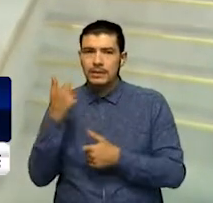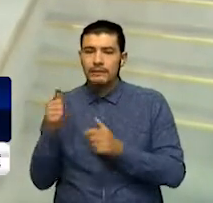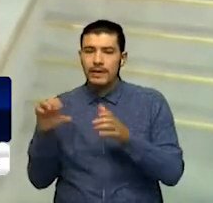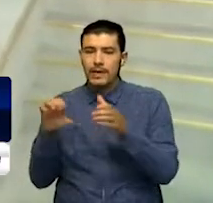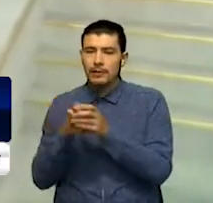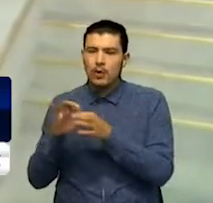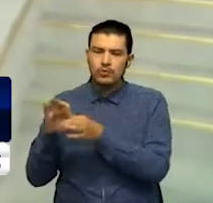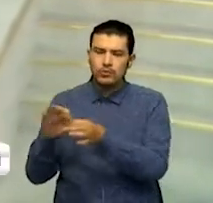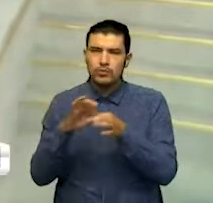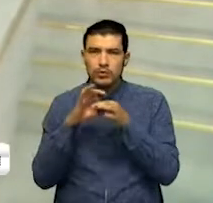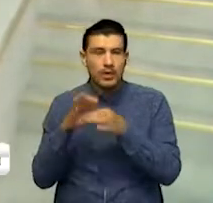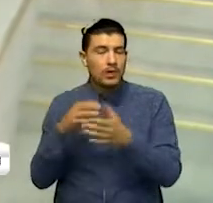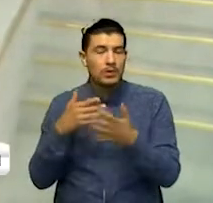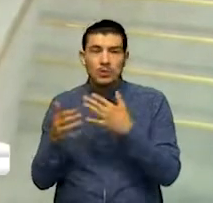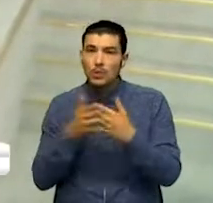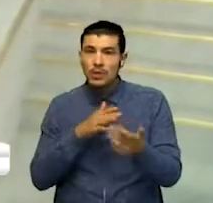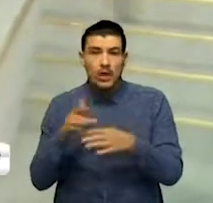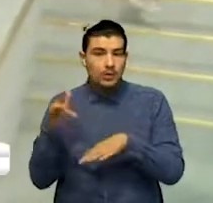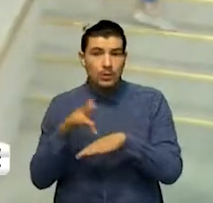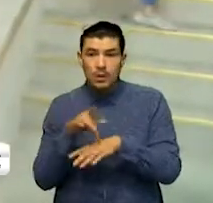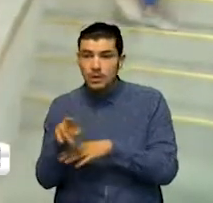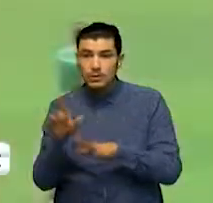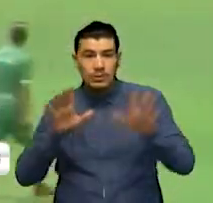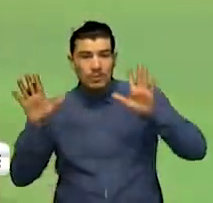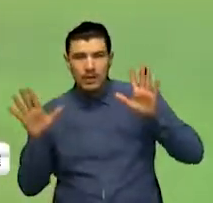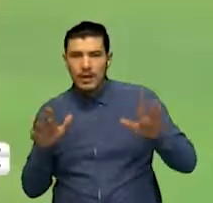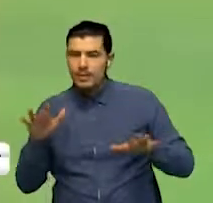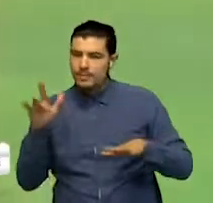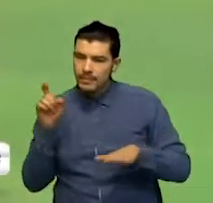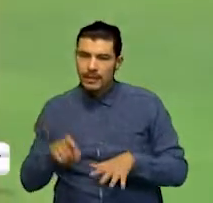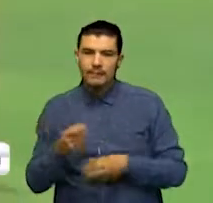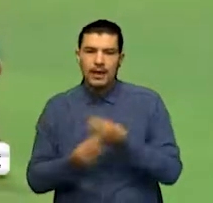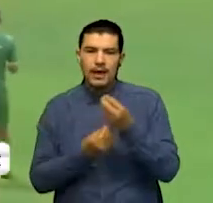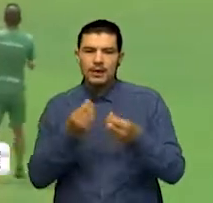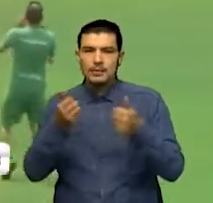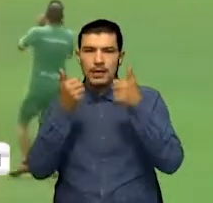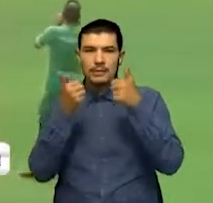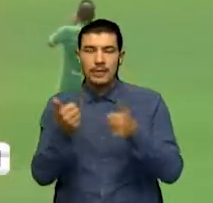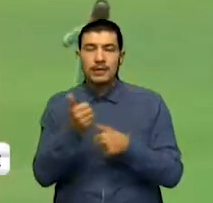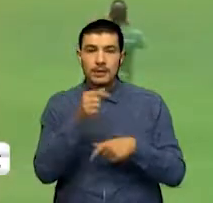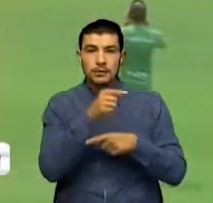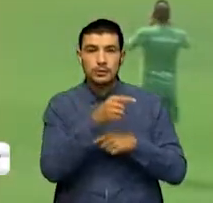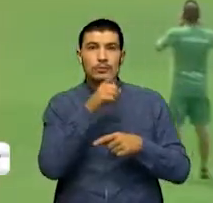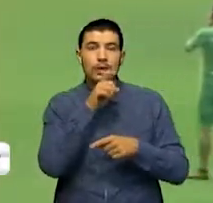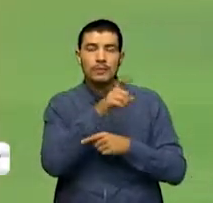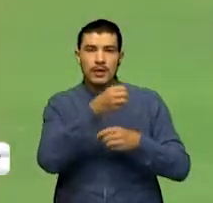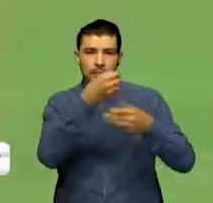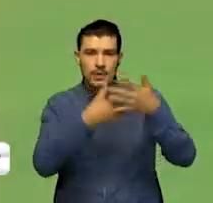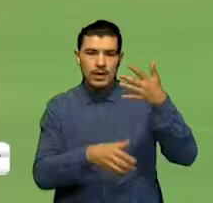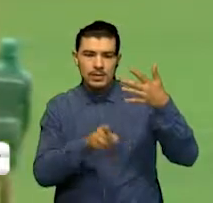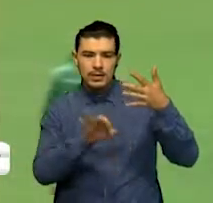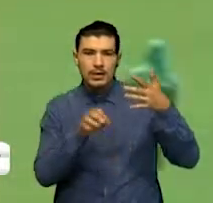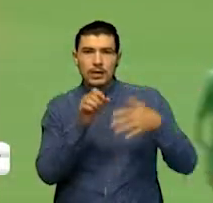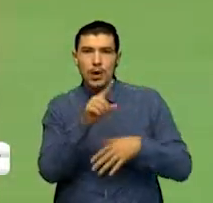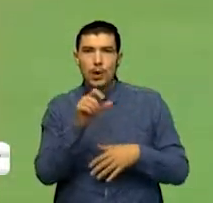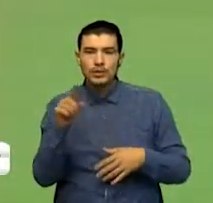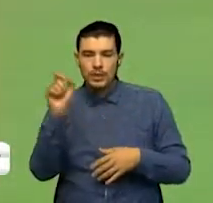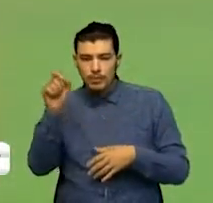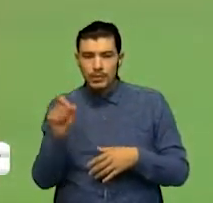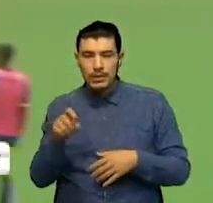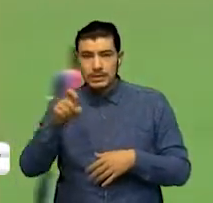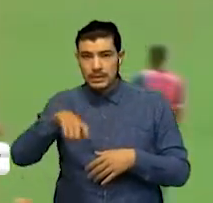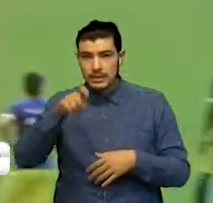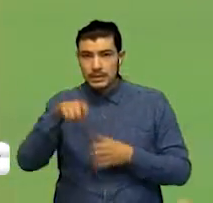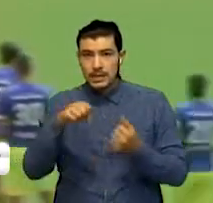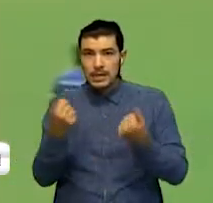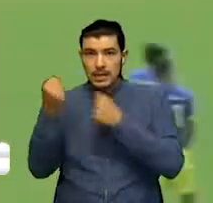eso que independientemente del que le toque tienen que hacerlo bien en bucaramanga es decimotercero de la tabla tiene 11 unidades y necesita ganar para acercarse